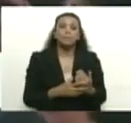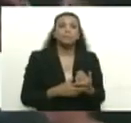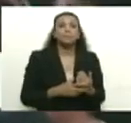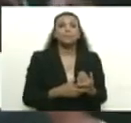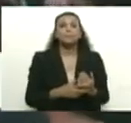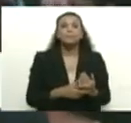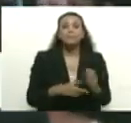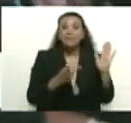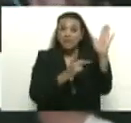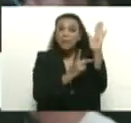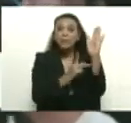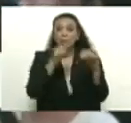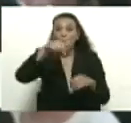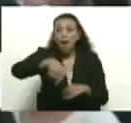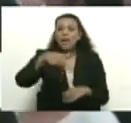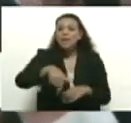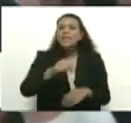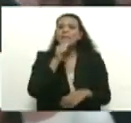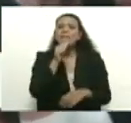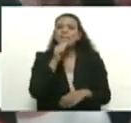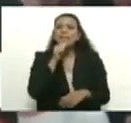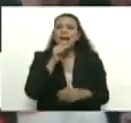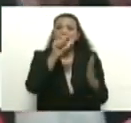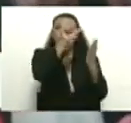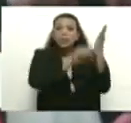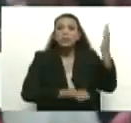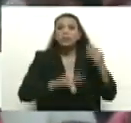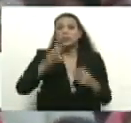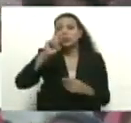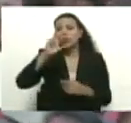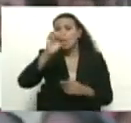De la parroquia tenemos nosotros aquí a Yorelis Pérez,